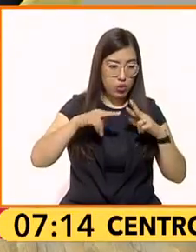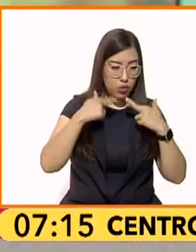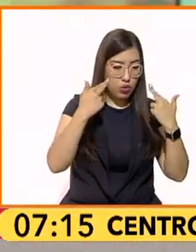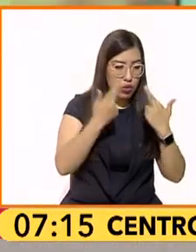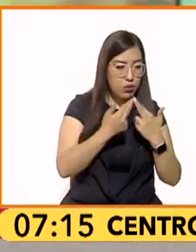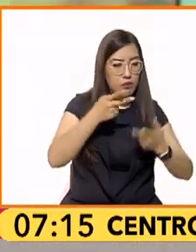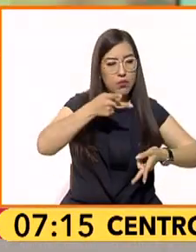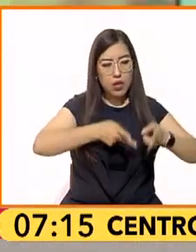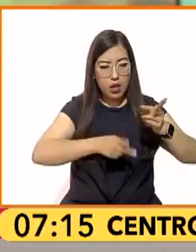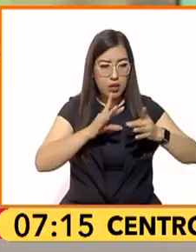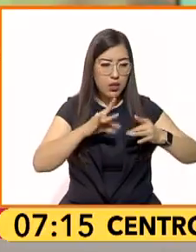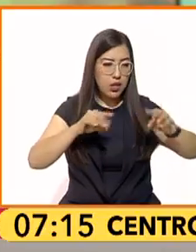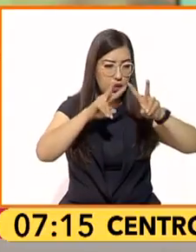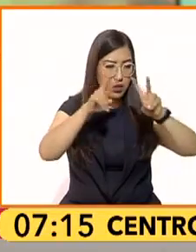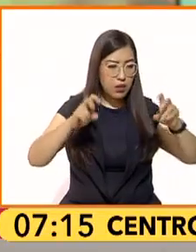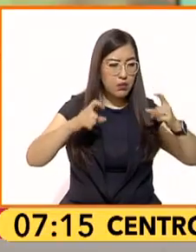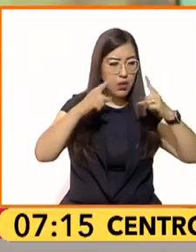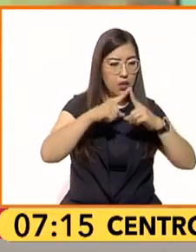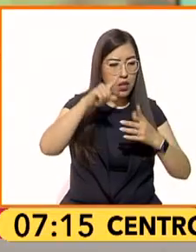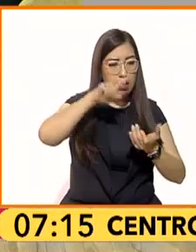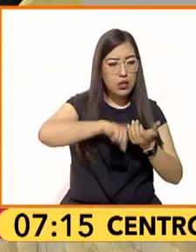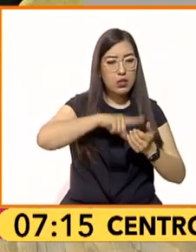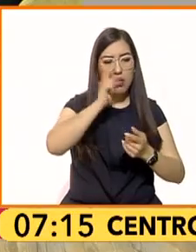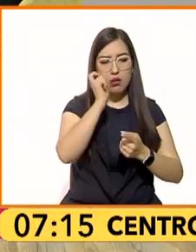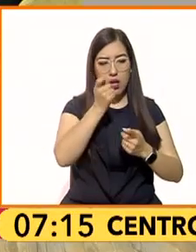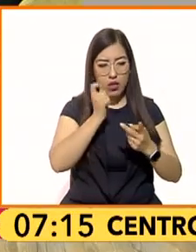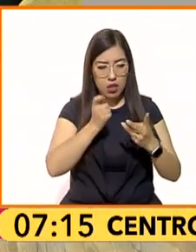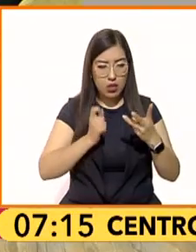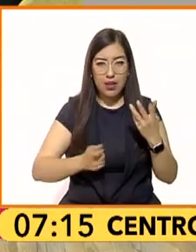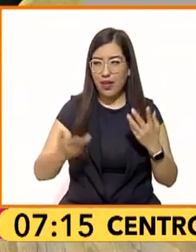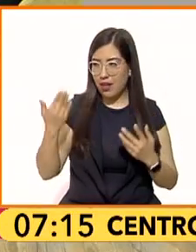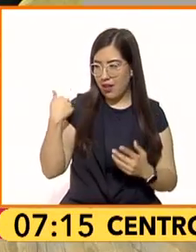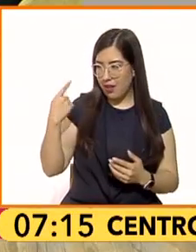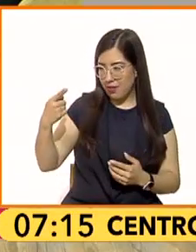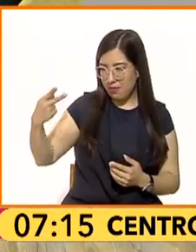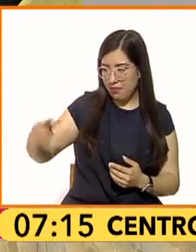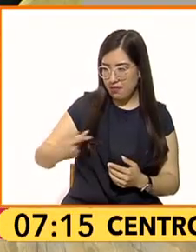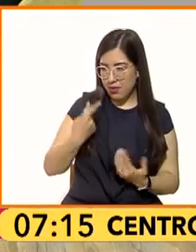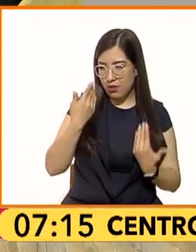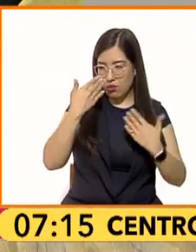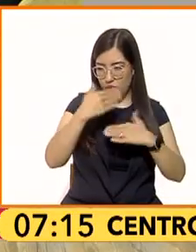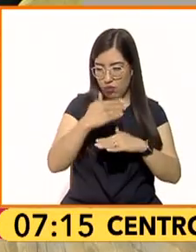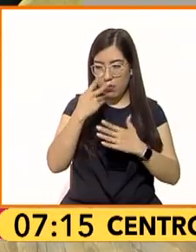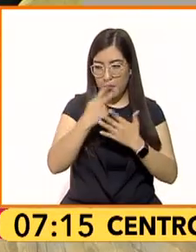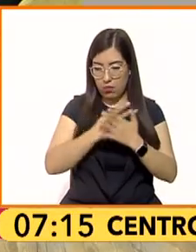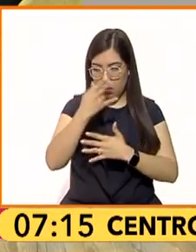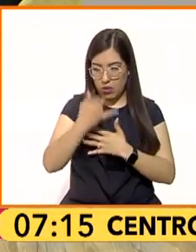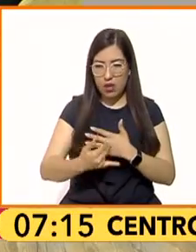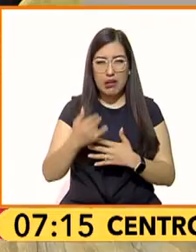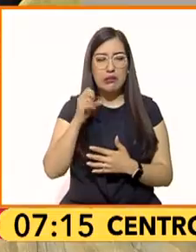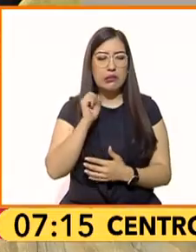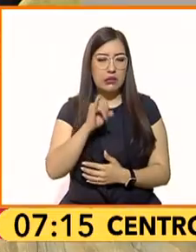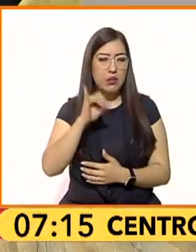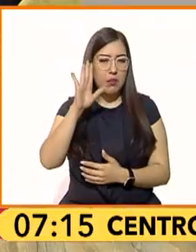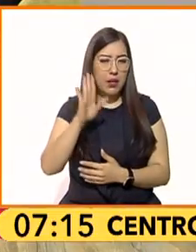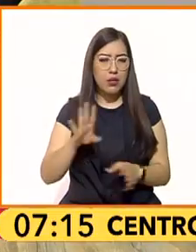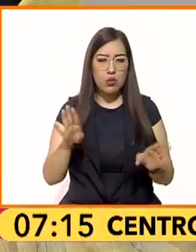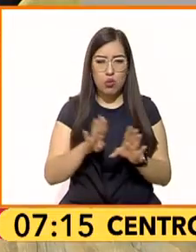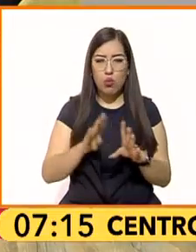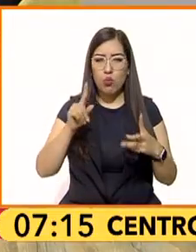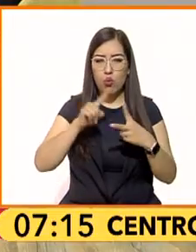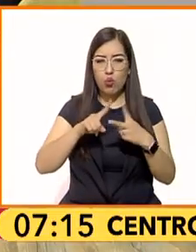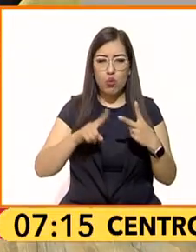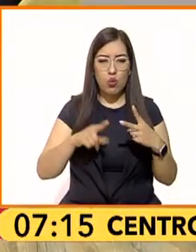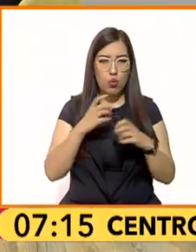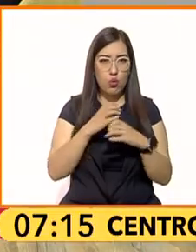proyectos, etcétera, etcétera. Hace rato me preguntaba sobre el tema de los proyectos. Pareciera ser que hay como 2 grandes líneas